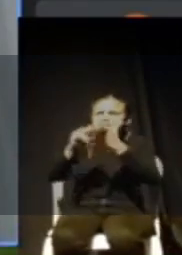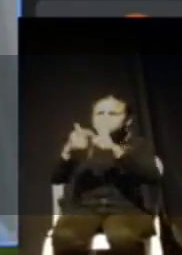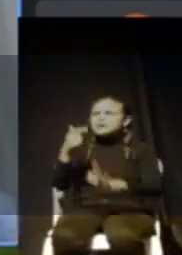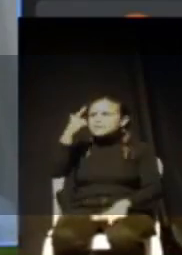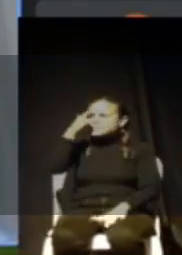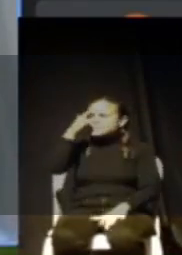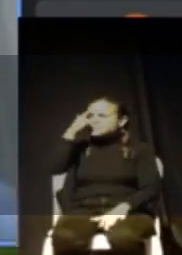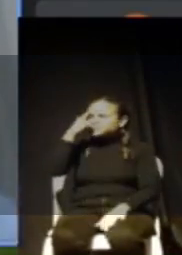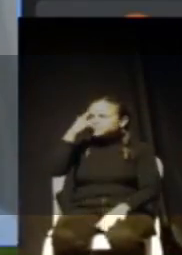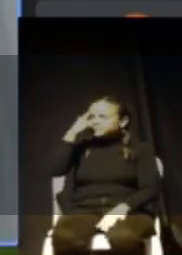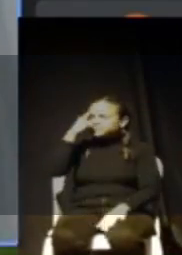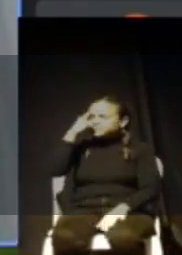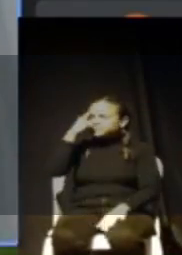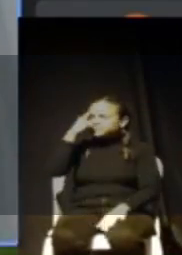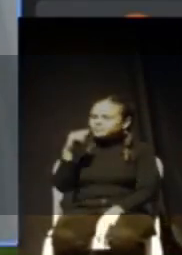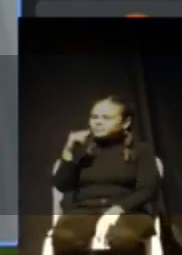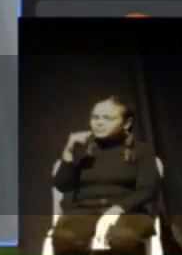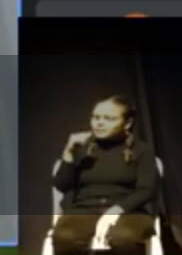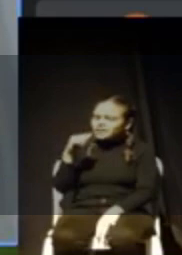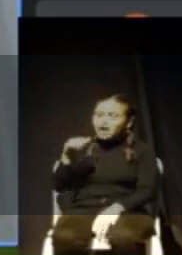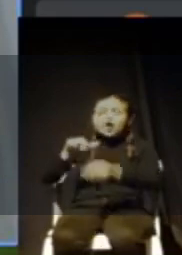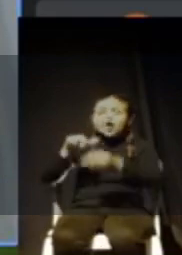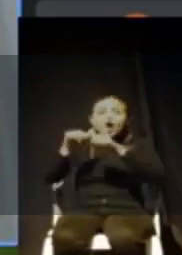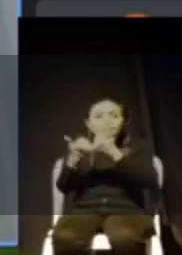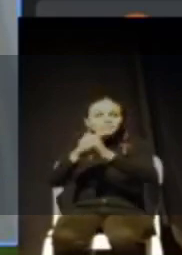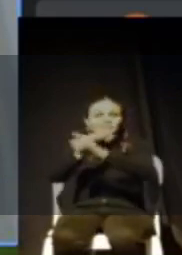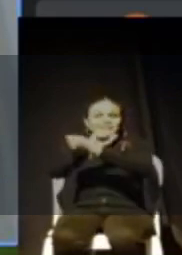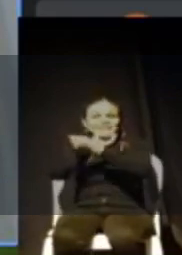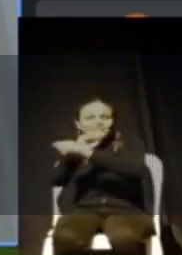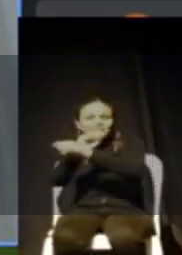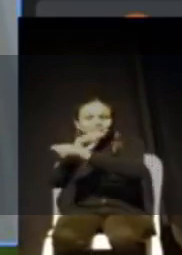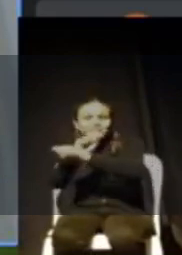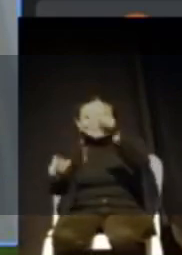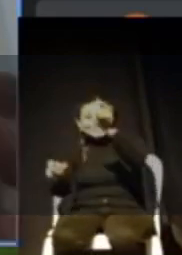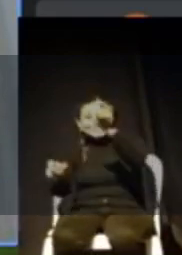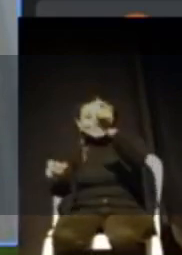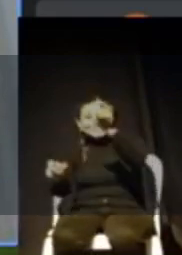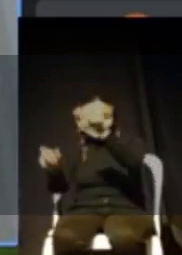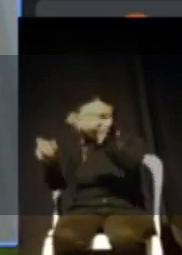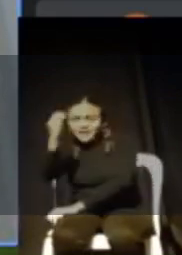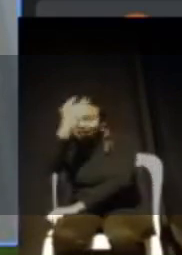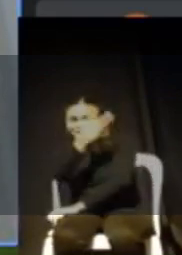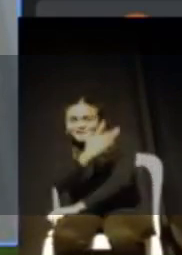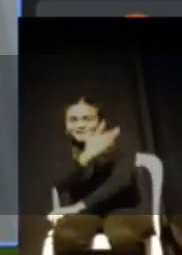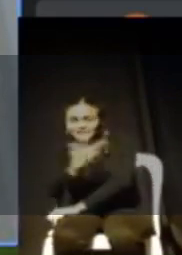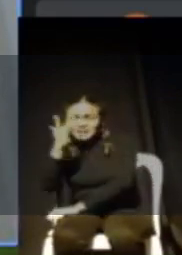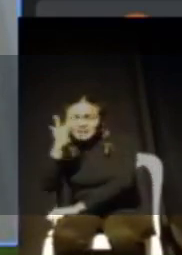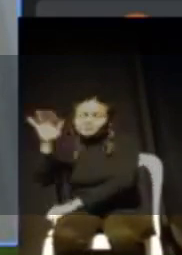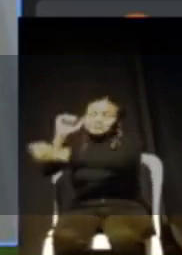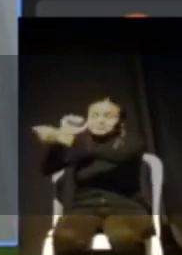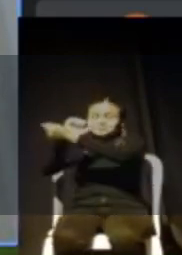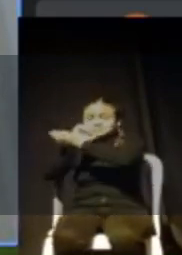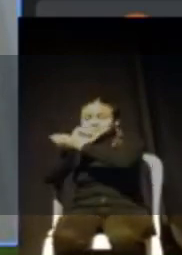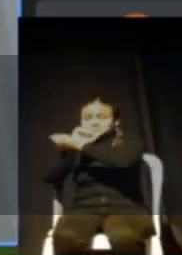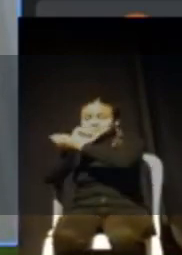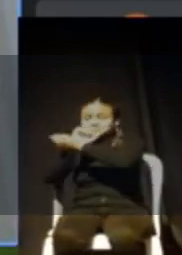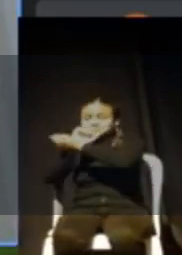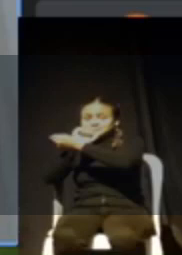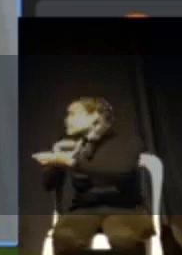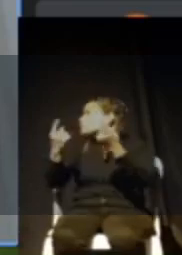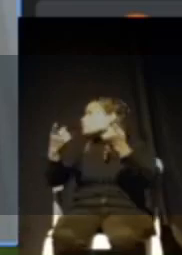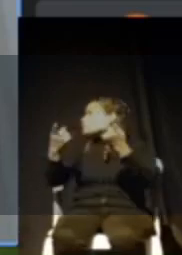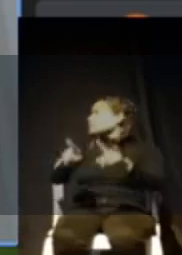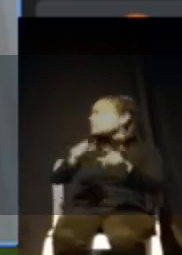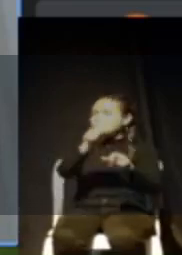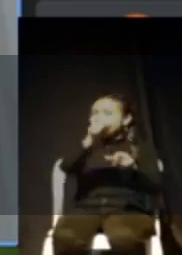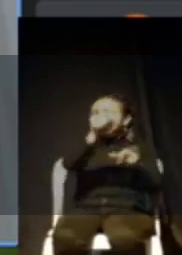tragedia humana que implicó la esclavización de africanos y africanas y, por supuesto, la esclavización de